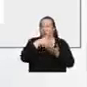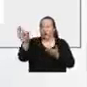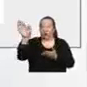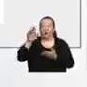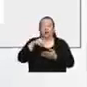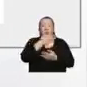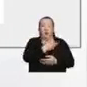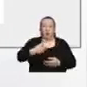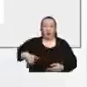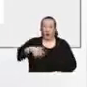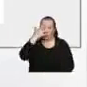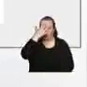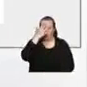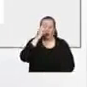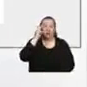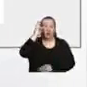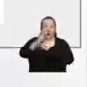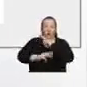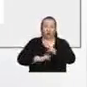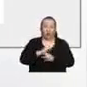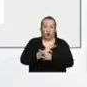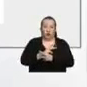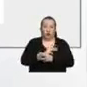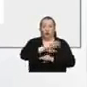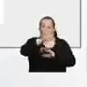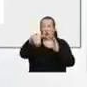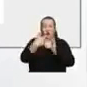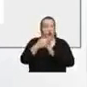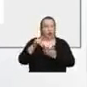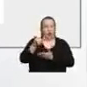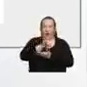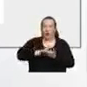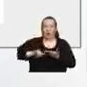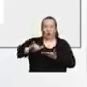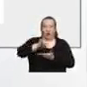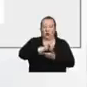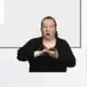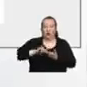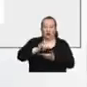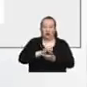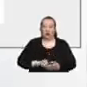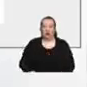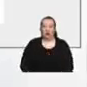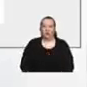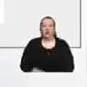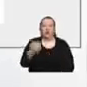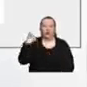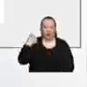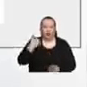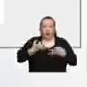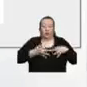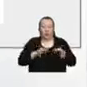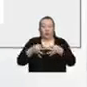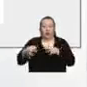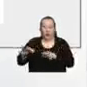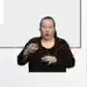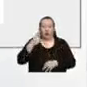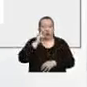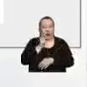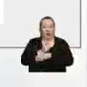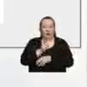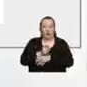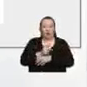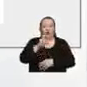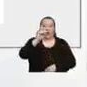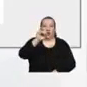nacional y mundial se da en todas las democracias en todos los mecanismos toda democracia tiene mecanismos para eso como hemos visto en el caso de richard nixon